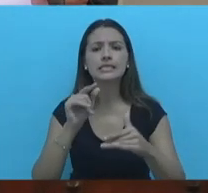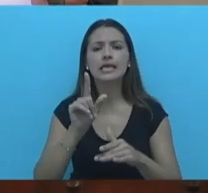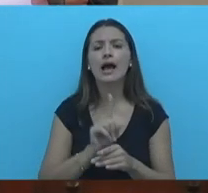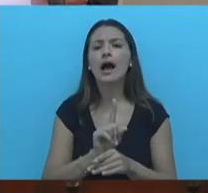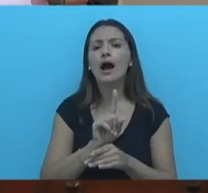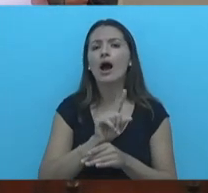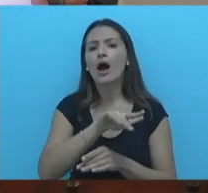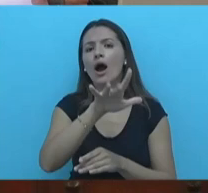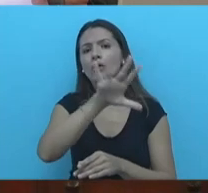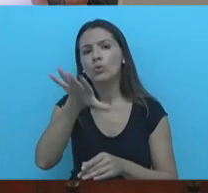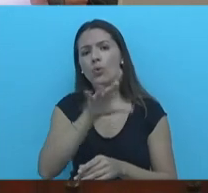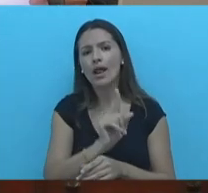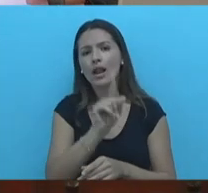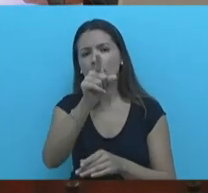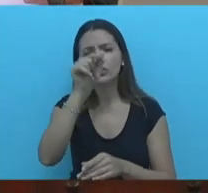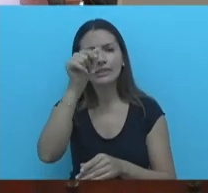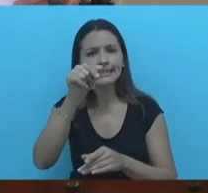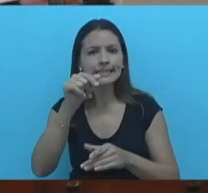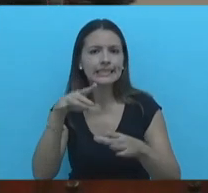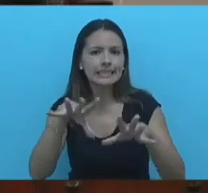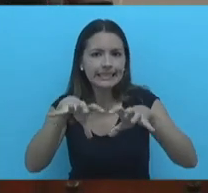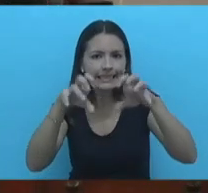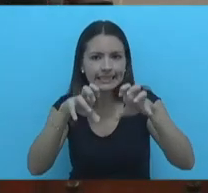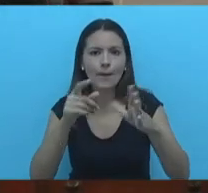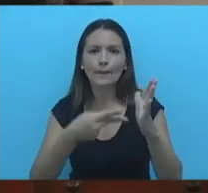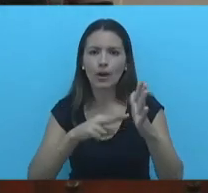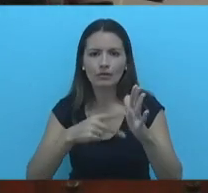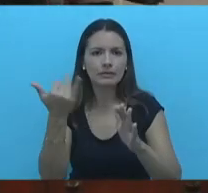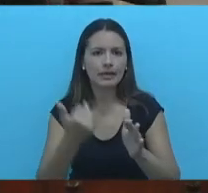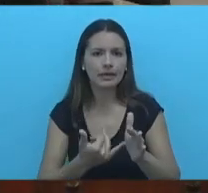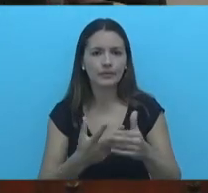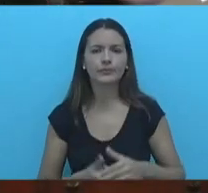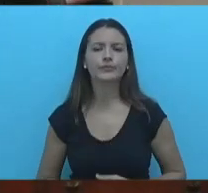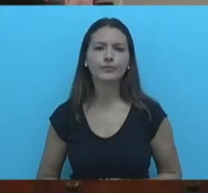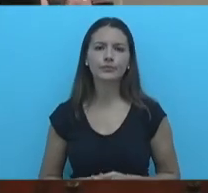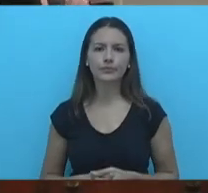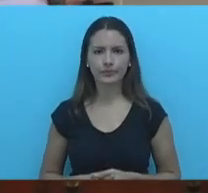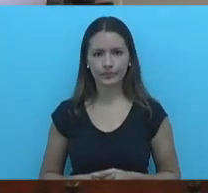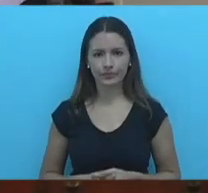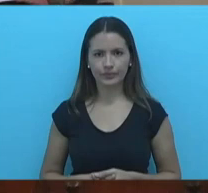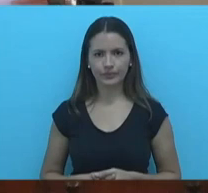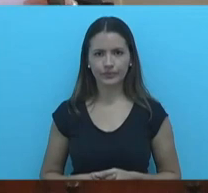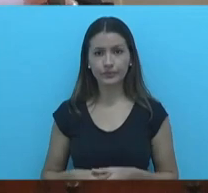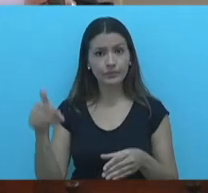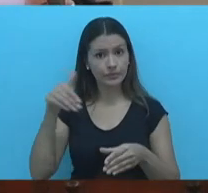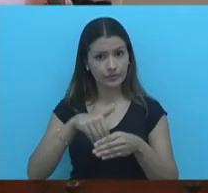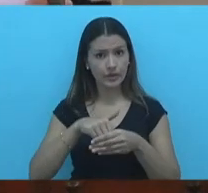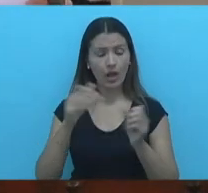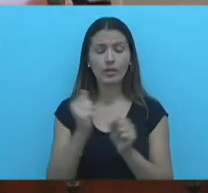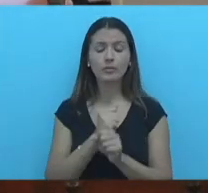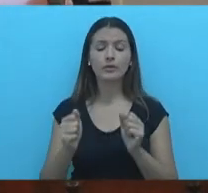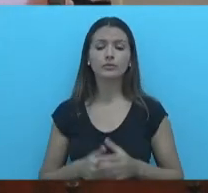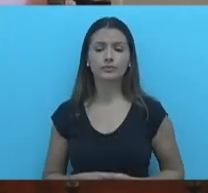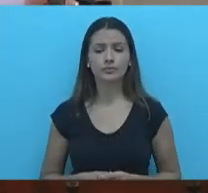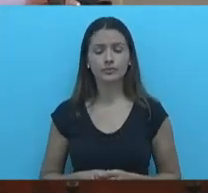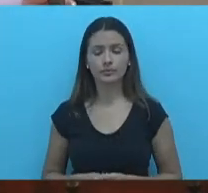que se encuentren actualmente afectados por la sequía. A votación el tratamiento sobre tablas, aprobado. A votación el proyecto, aprobado.